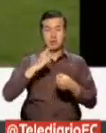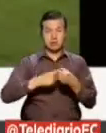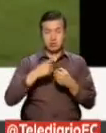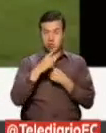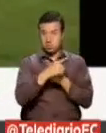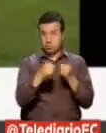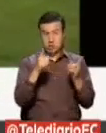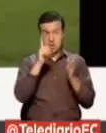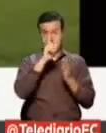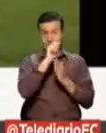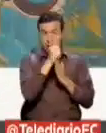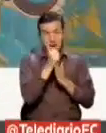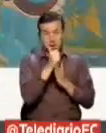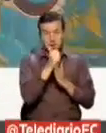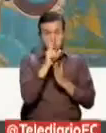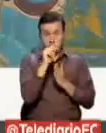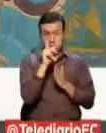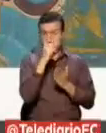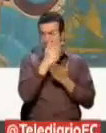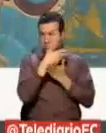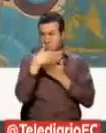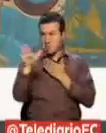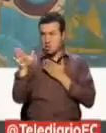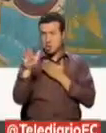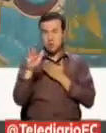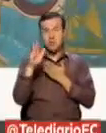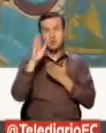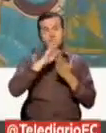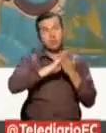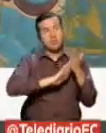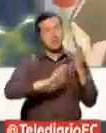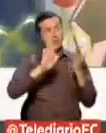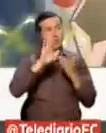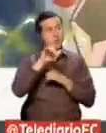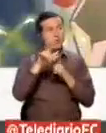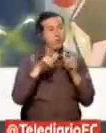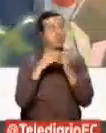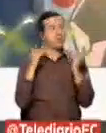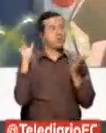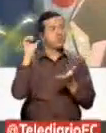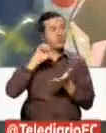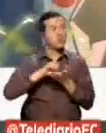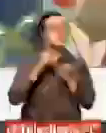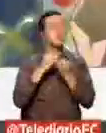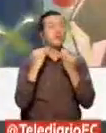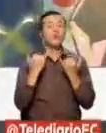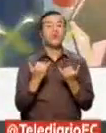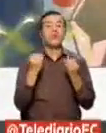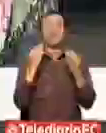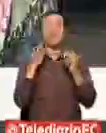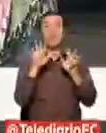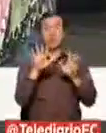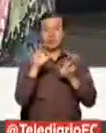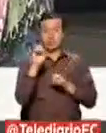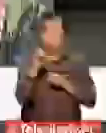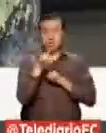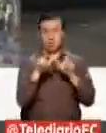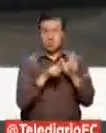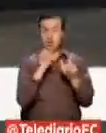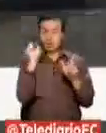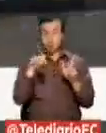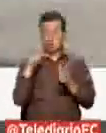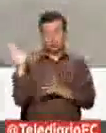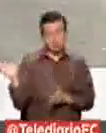no es arte, a otra parte. Según el Cabildo, entre muros y pasos deprimidos, en la ciudad existen actualmente 80 espacios para que los jóvenes